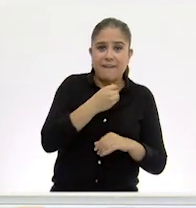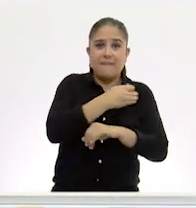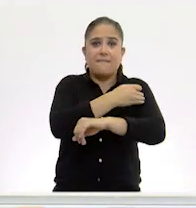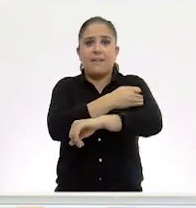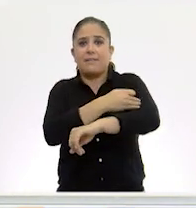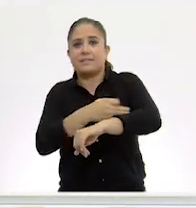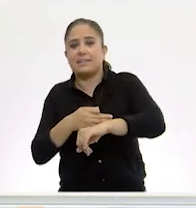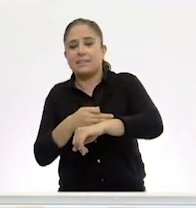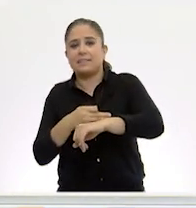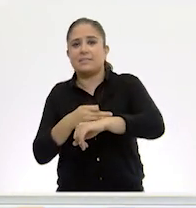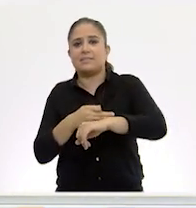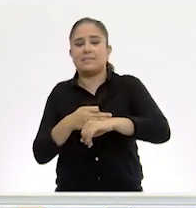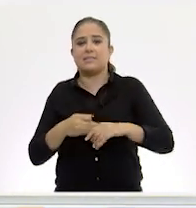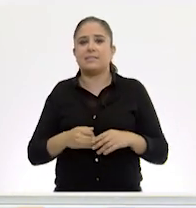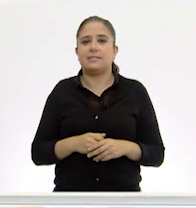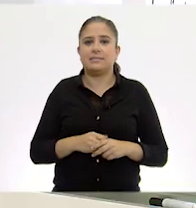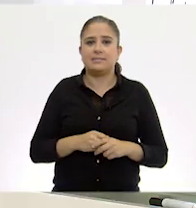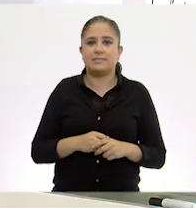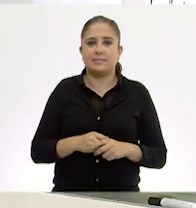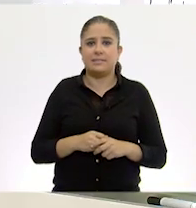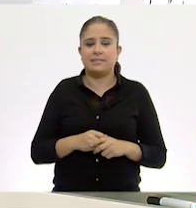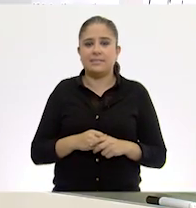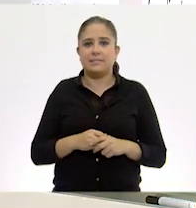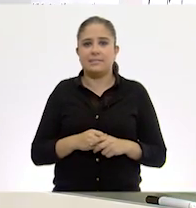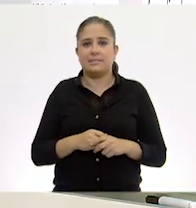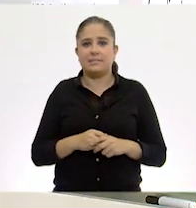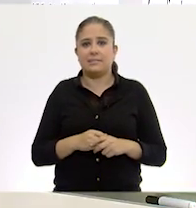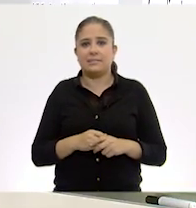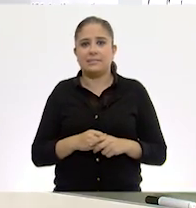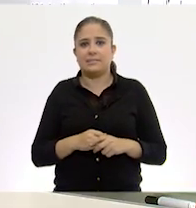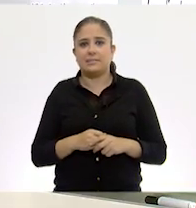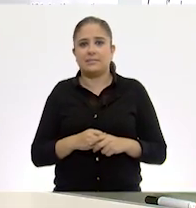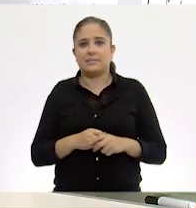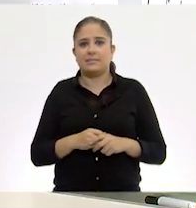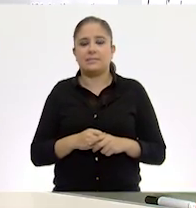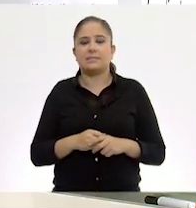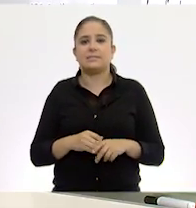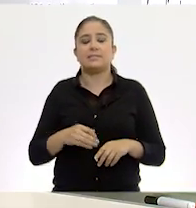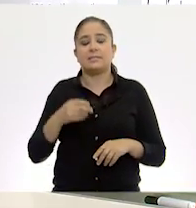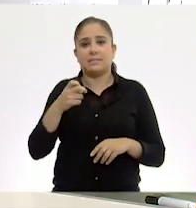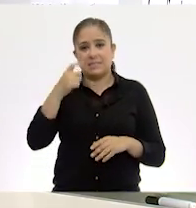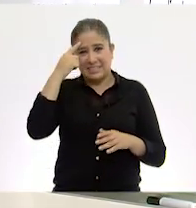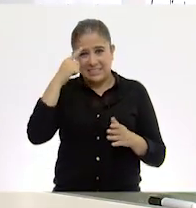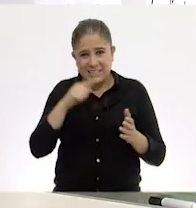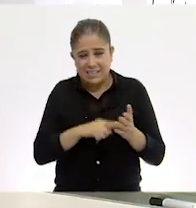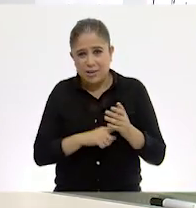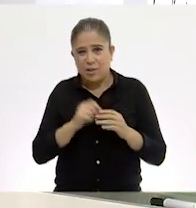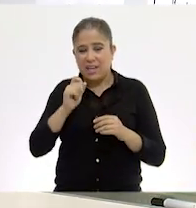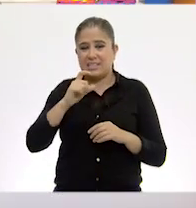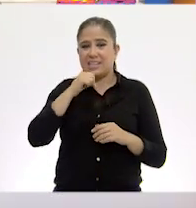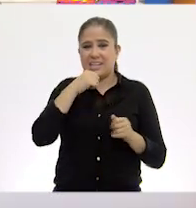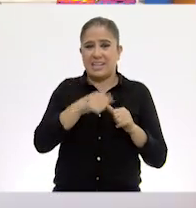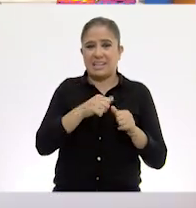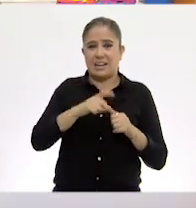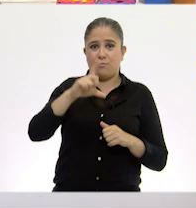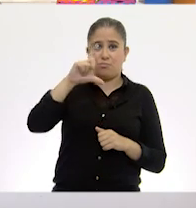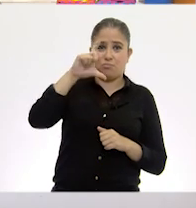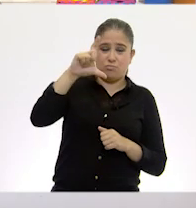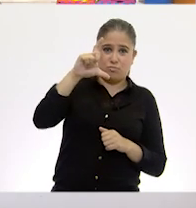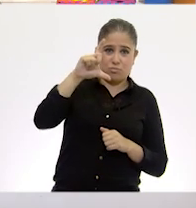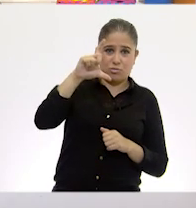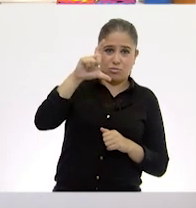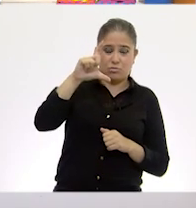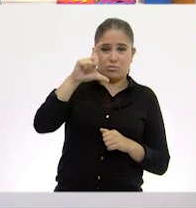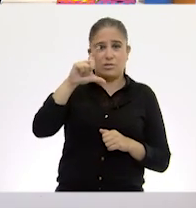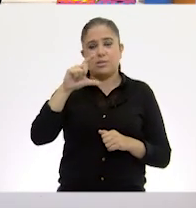familia es... ¿La, yo, ¿la familia ahí, es? Sí. ¿Seguros? Yo creo que sí, porque empieza con mayúscula. Una emisión empieza razón. Con